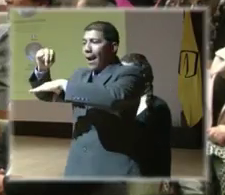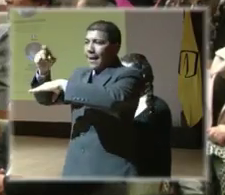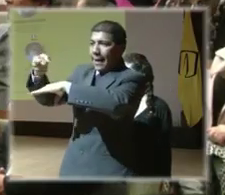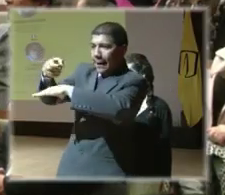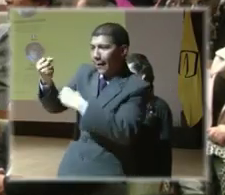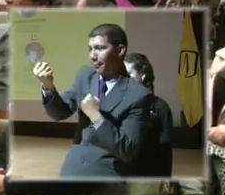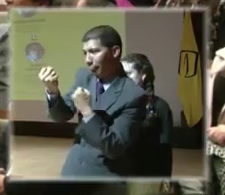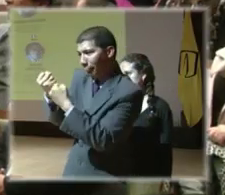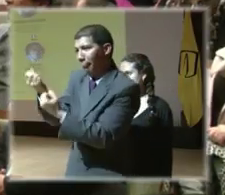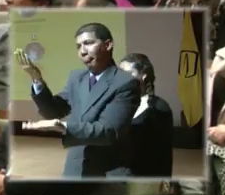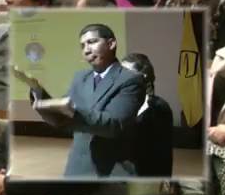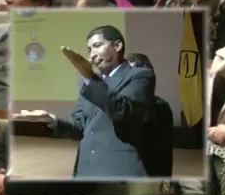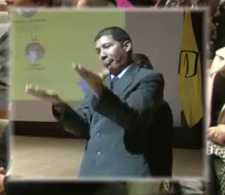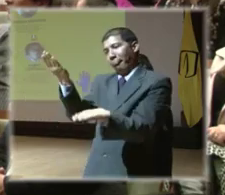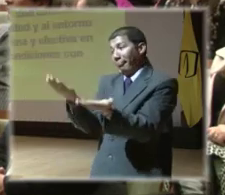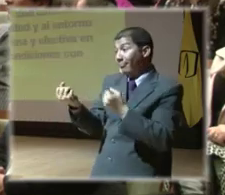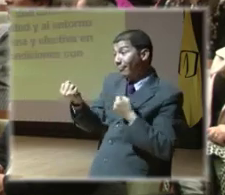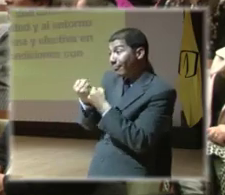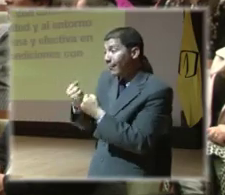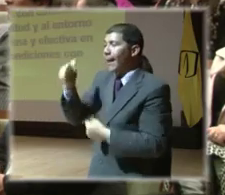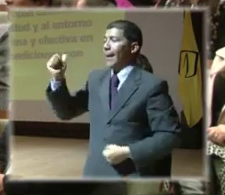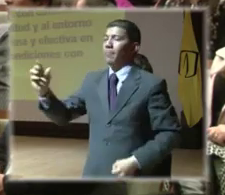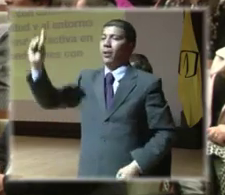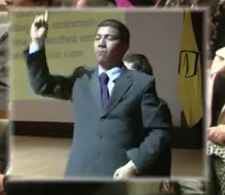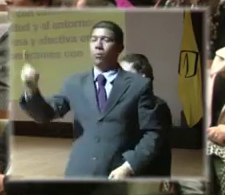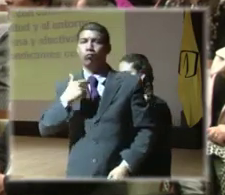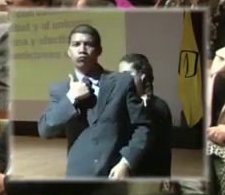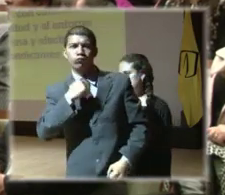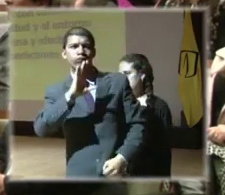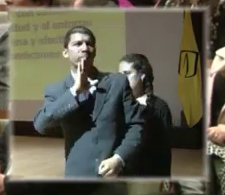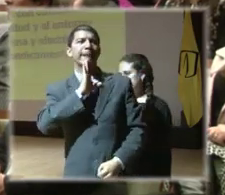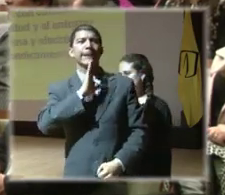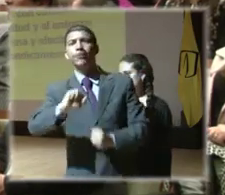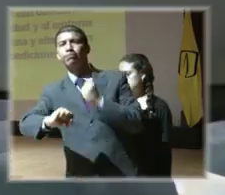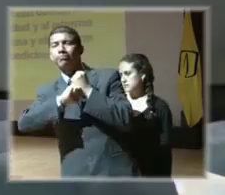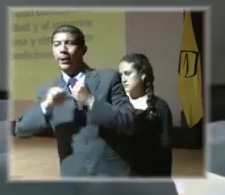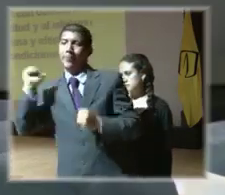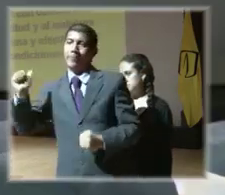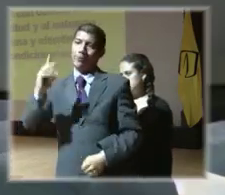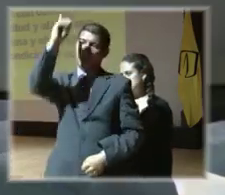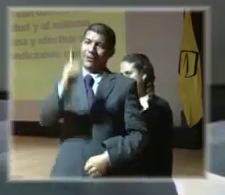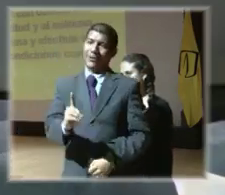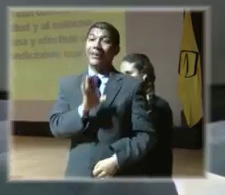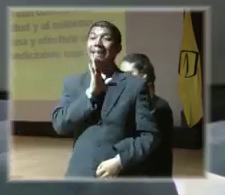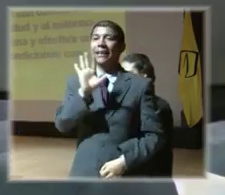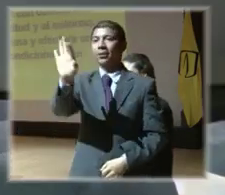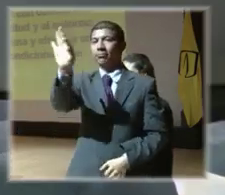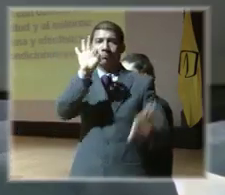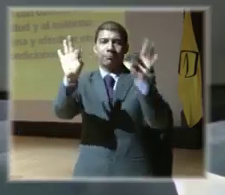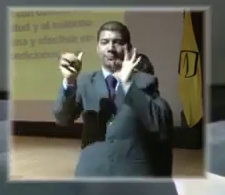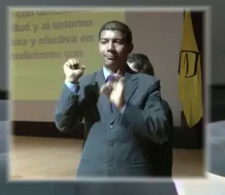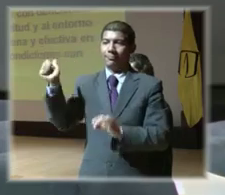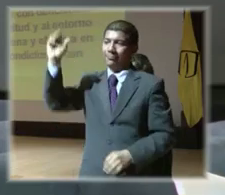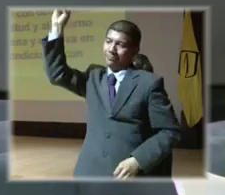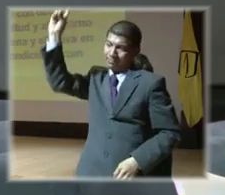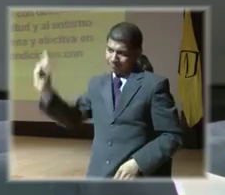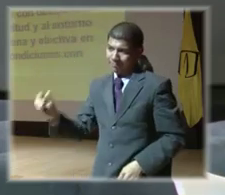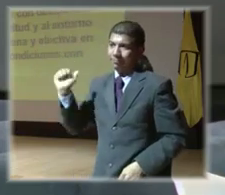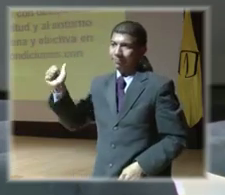importante es que el apoyo lo tiene que elegir la persona con discapacidad, aunque quizás para eso requiera también de apoyo, para elegirlo, pero es la